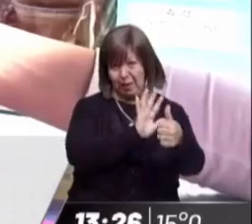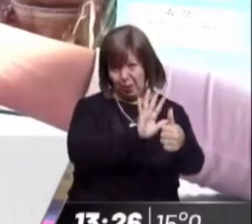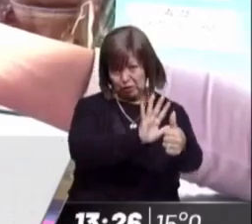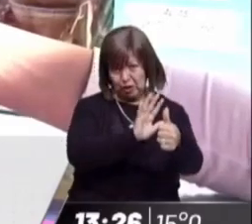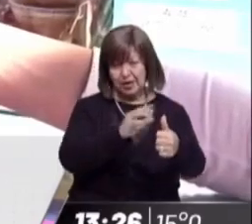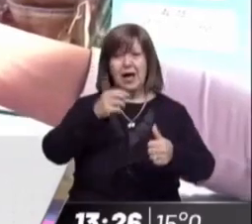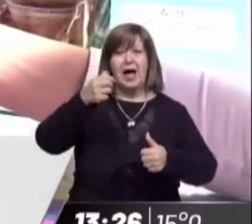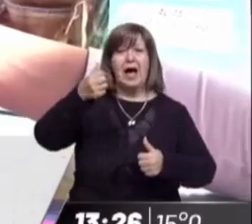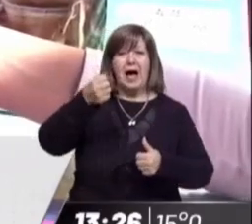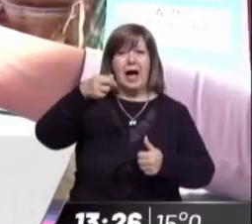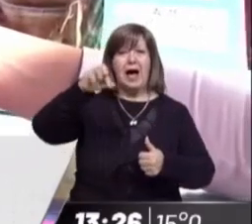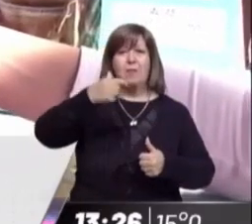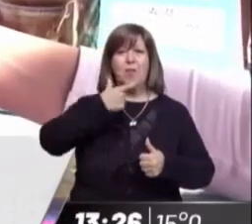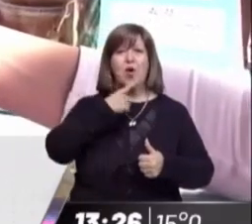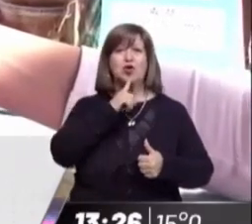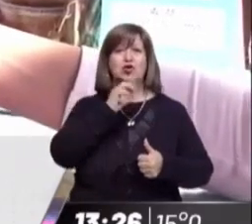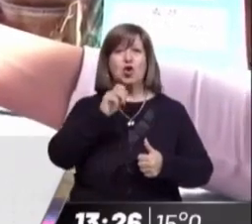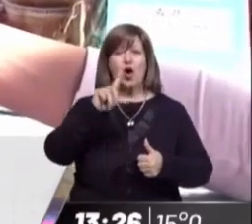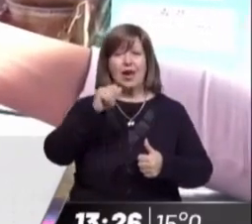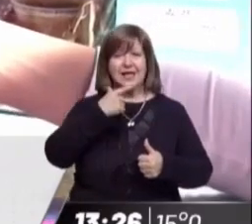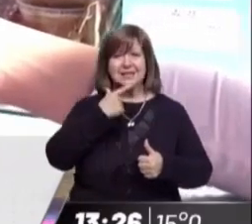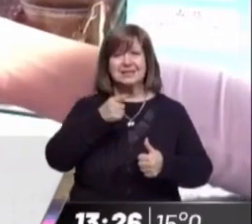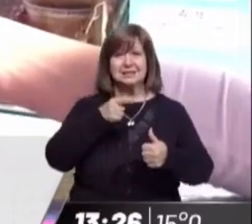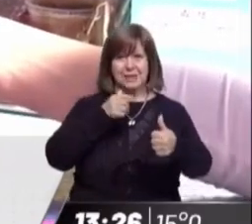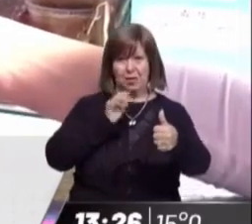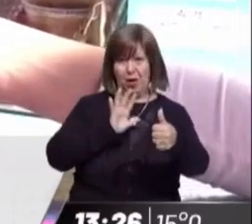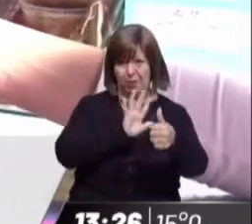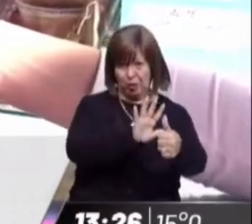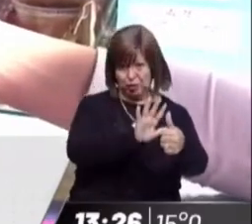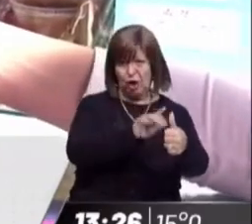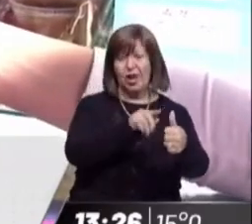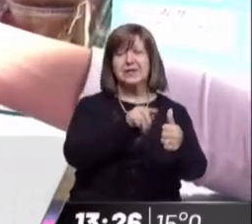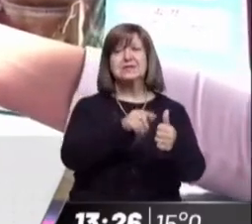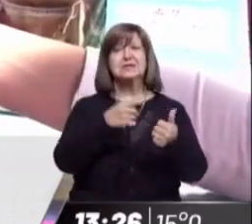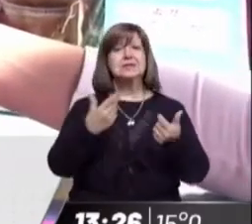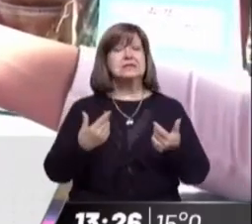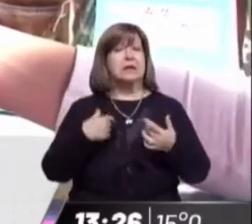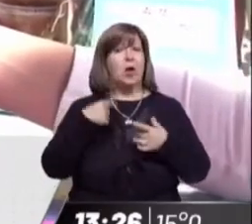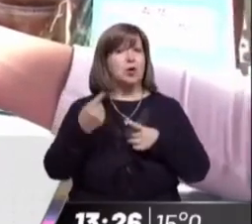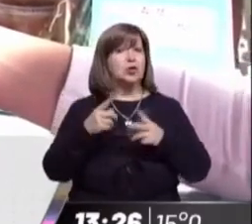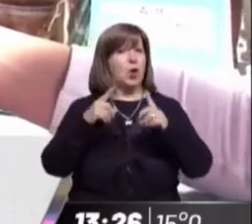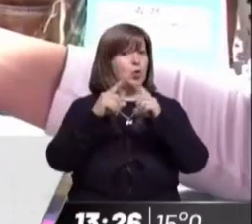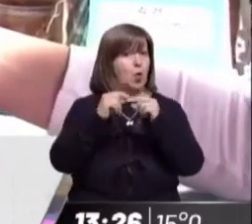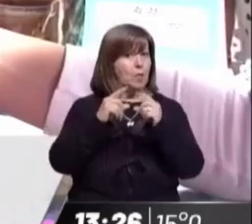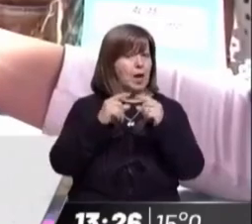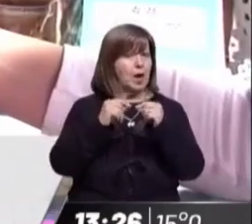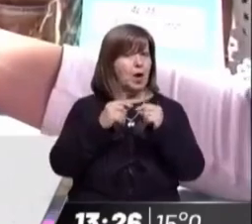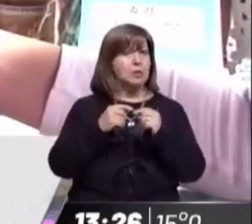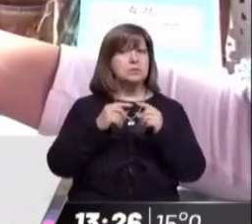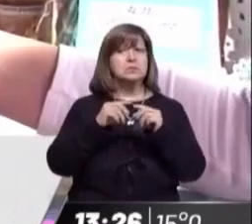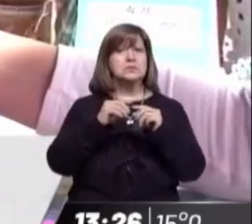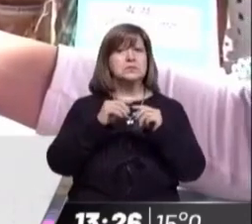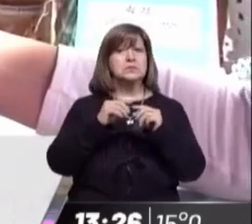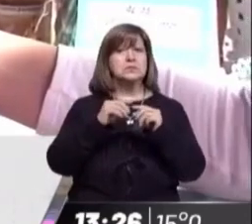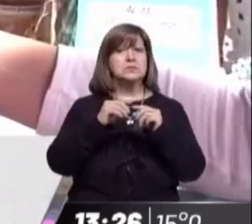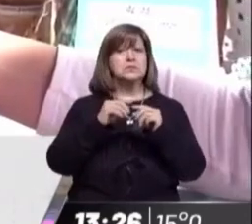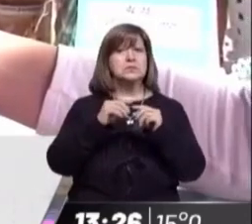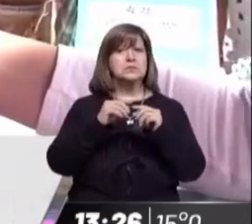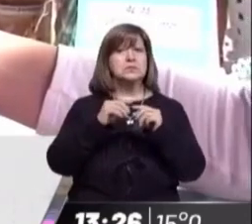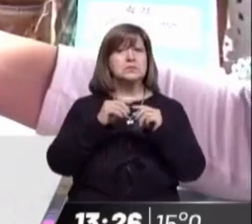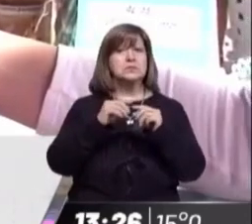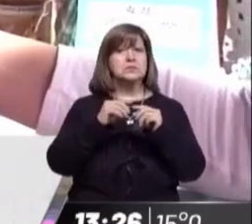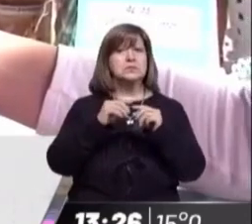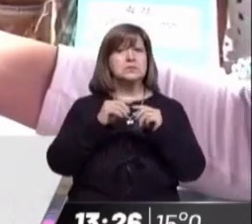que traiciona a Jesús el 13 también está relacionado mucho en la numerología con el dígito cu y el cuatro es el